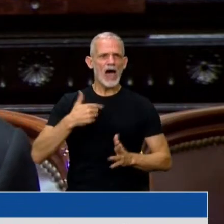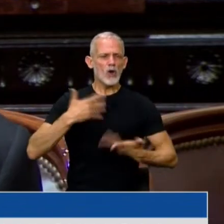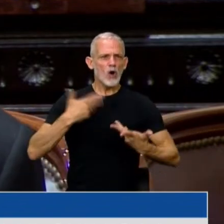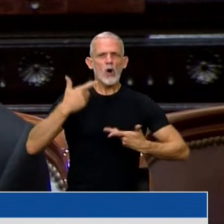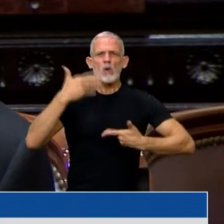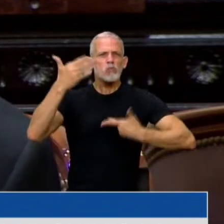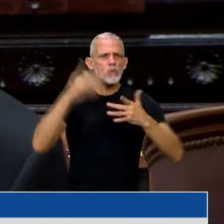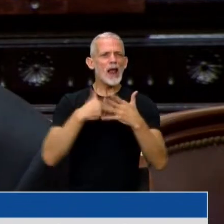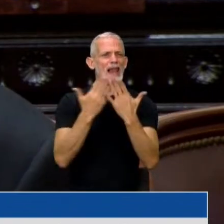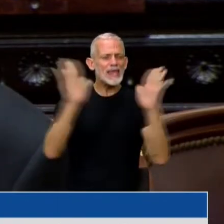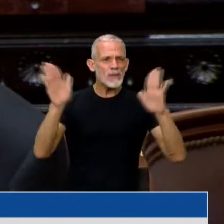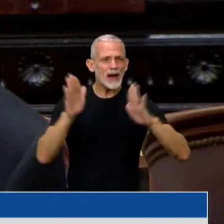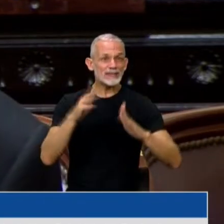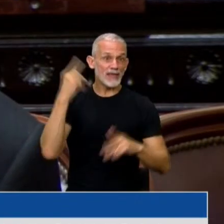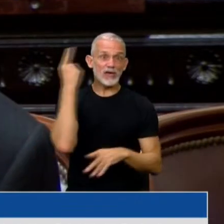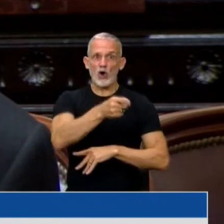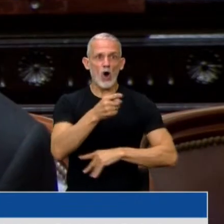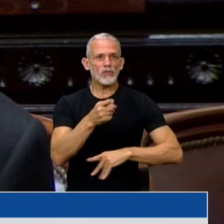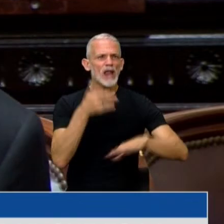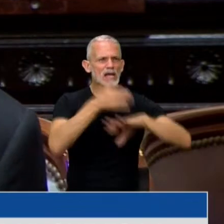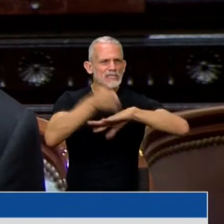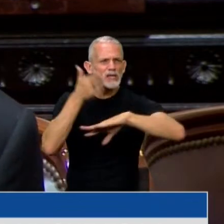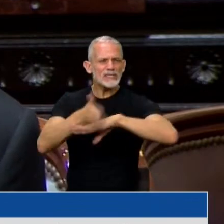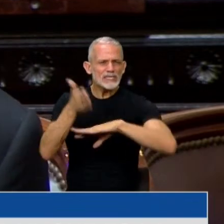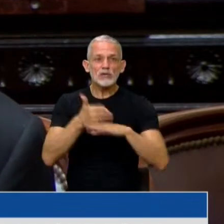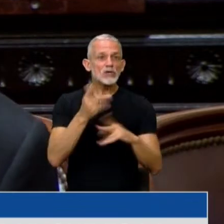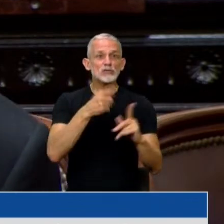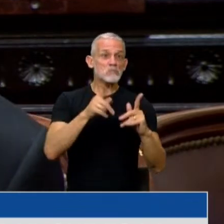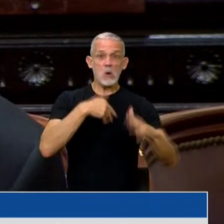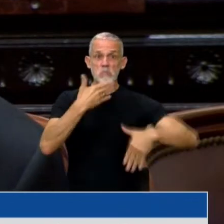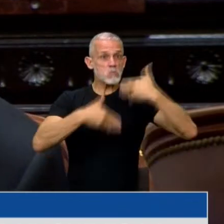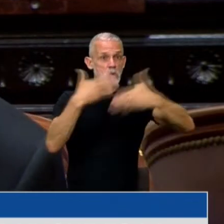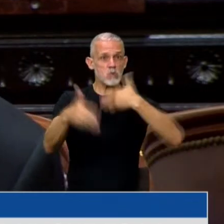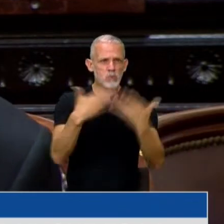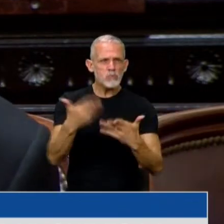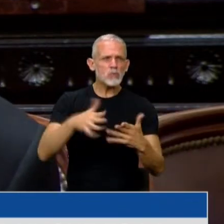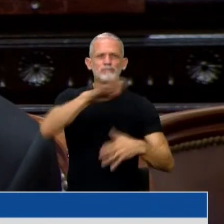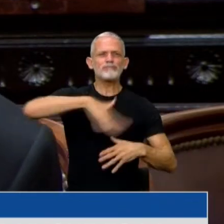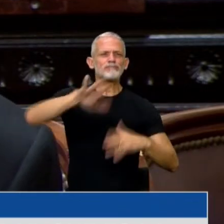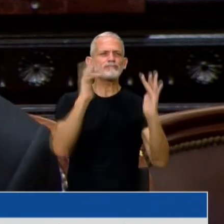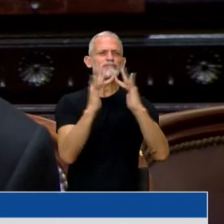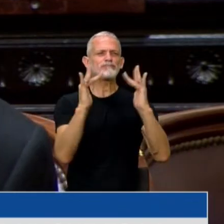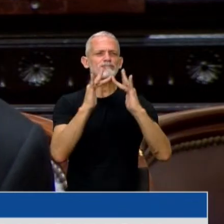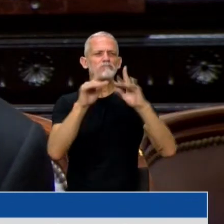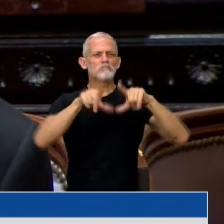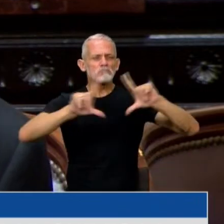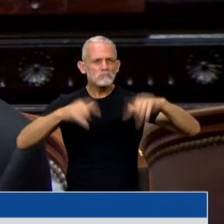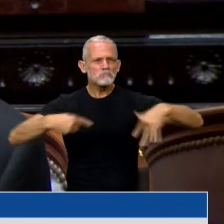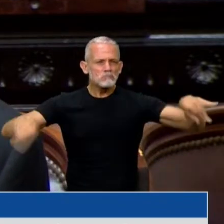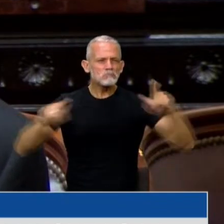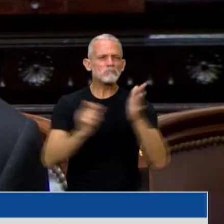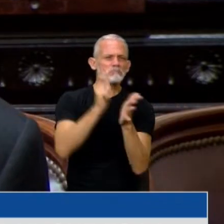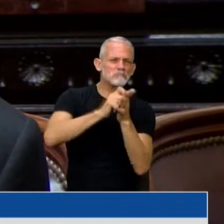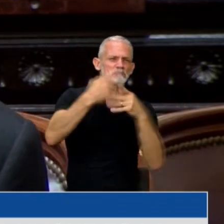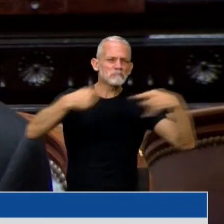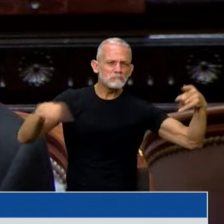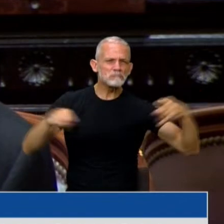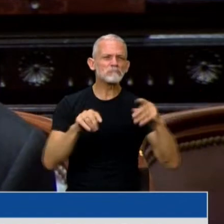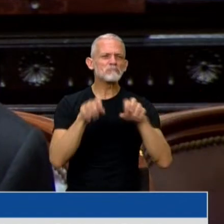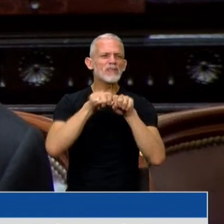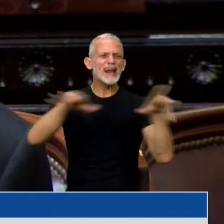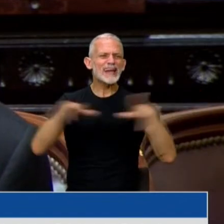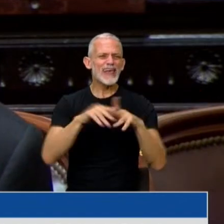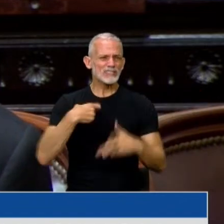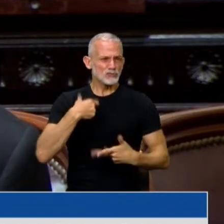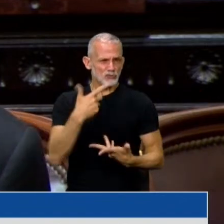reputación, libertad y contra el acceso, permanencia y desenvolvimiento en el ámbito digital que impliquen la obtención, y esto